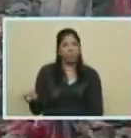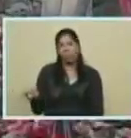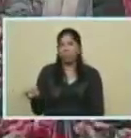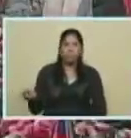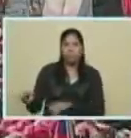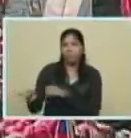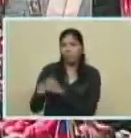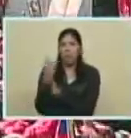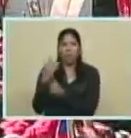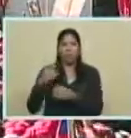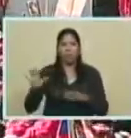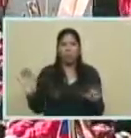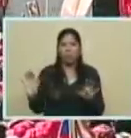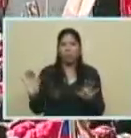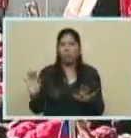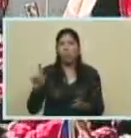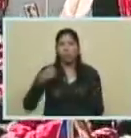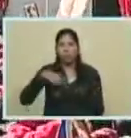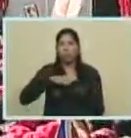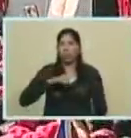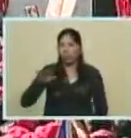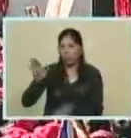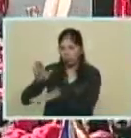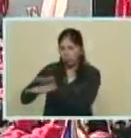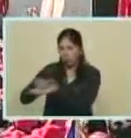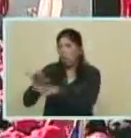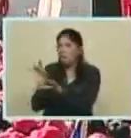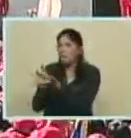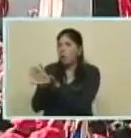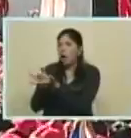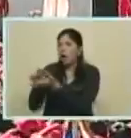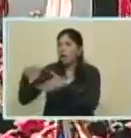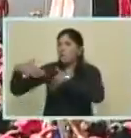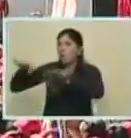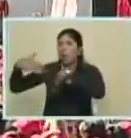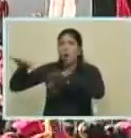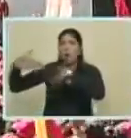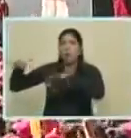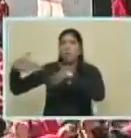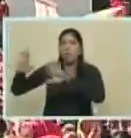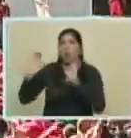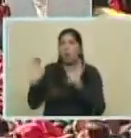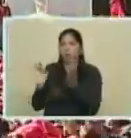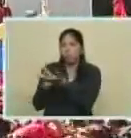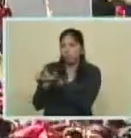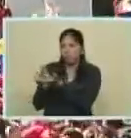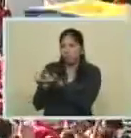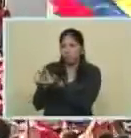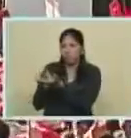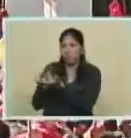un vendepatria. Y debemos decirle, ¡fuera! ¡Fuera!